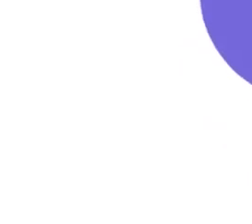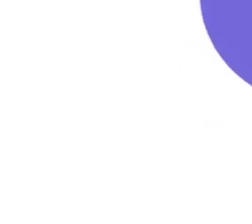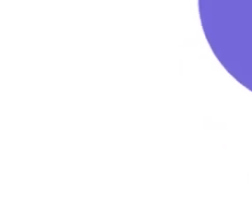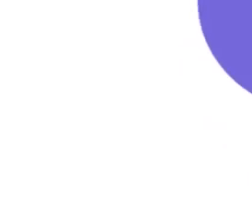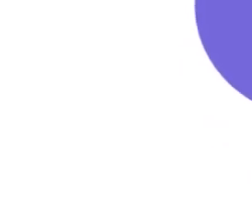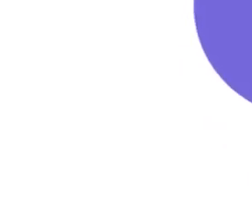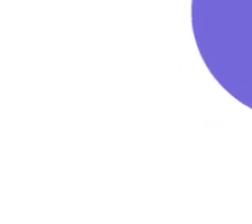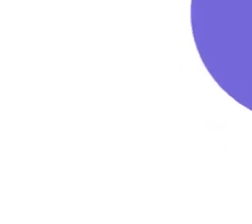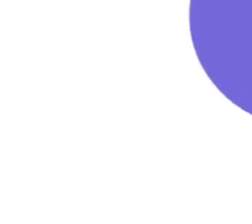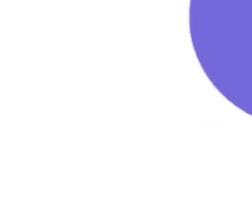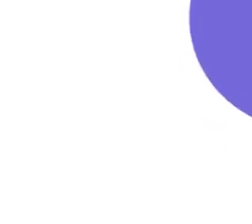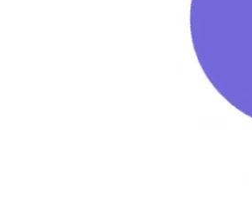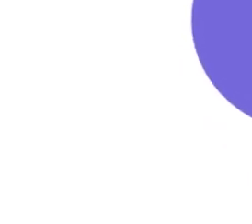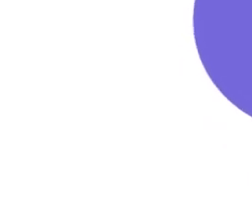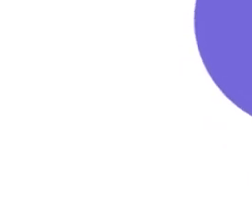Siempre con el pueblo. Gobierno del